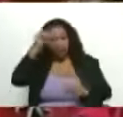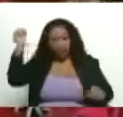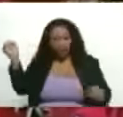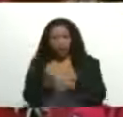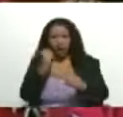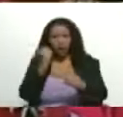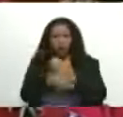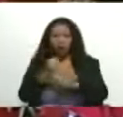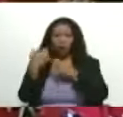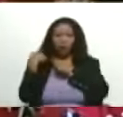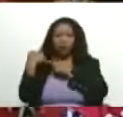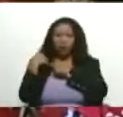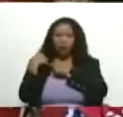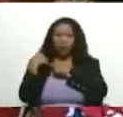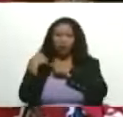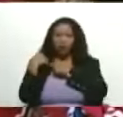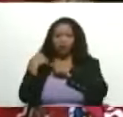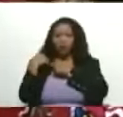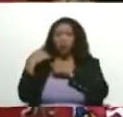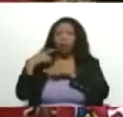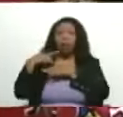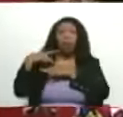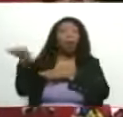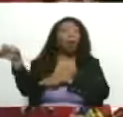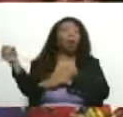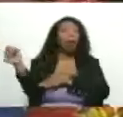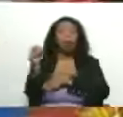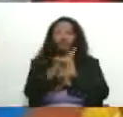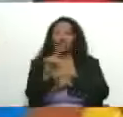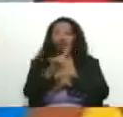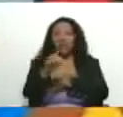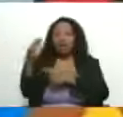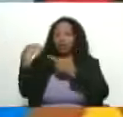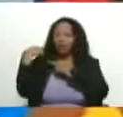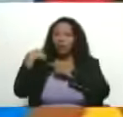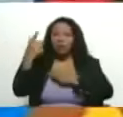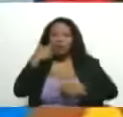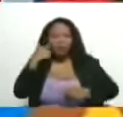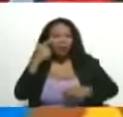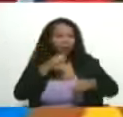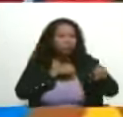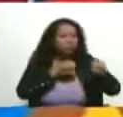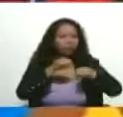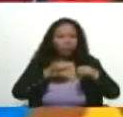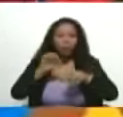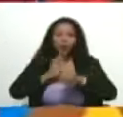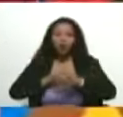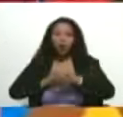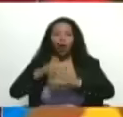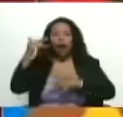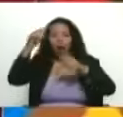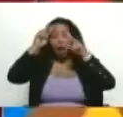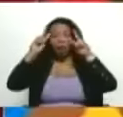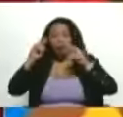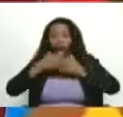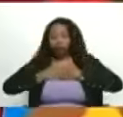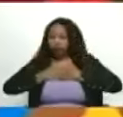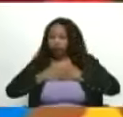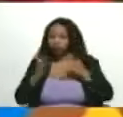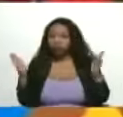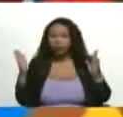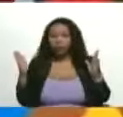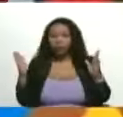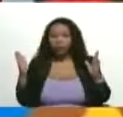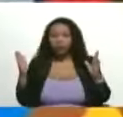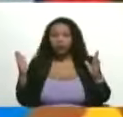tarea, no deja lugar a la duda por su entrega, por su honestidad, por su dedicación y